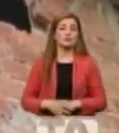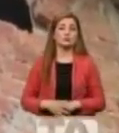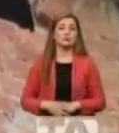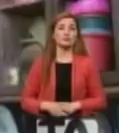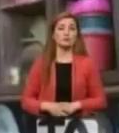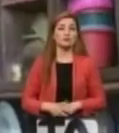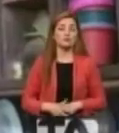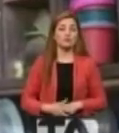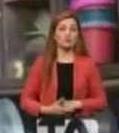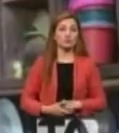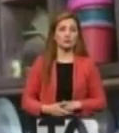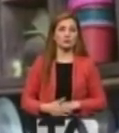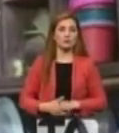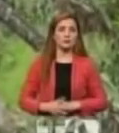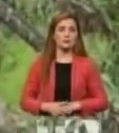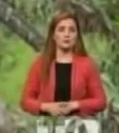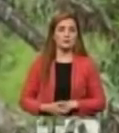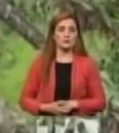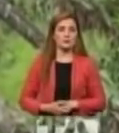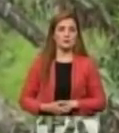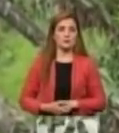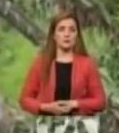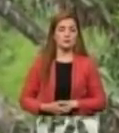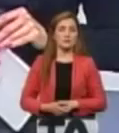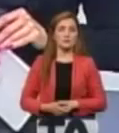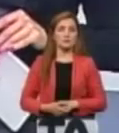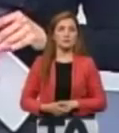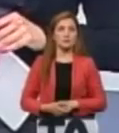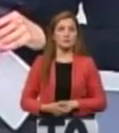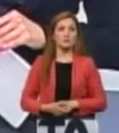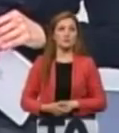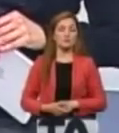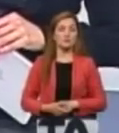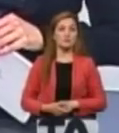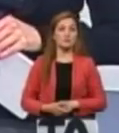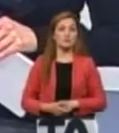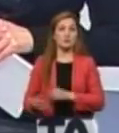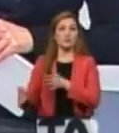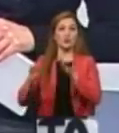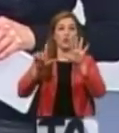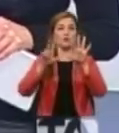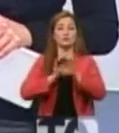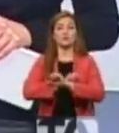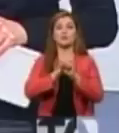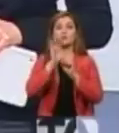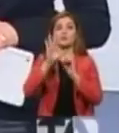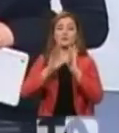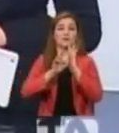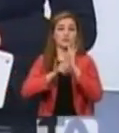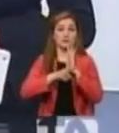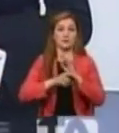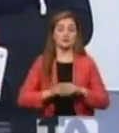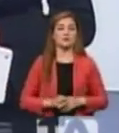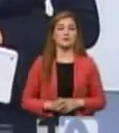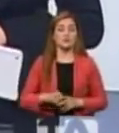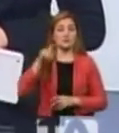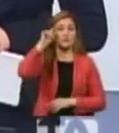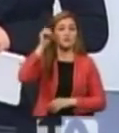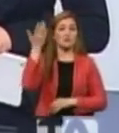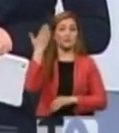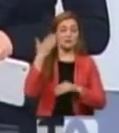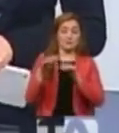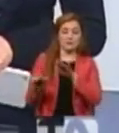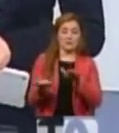En Chillanes, Jonathan Quesada, 24 horas. 8 de la mañana con 5 minutos. El movimiento sísmico